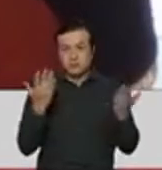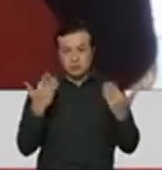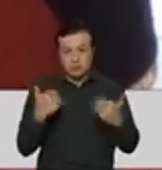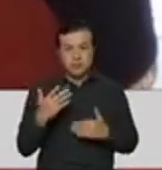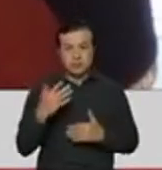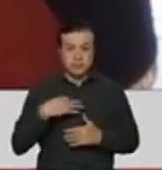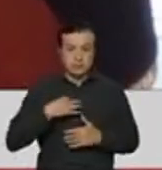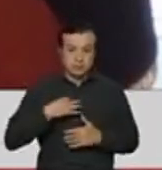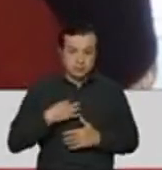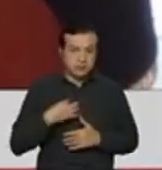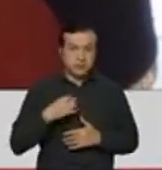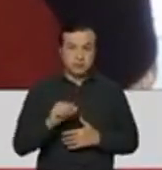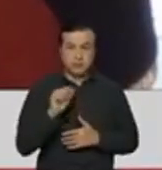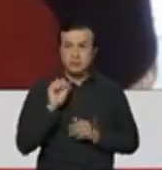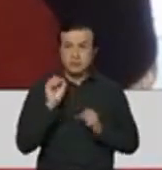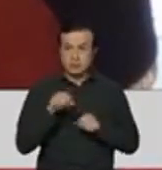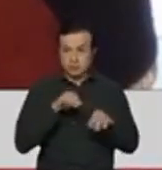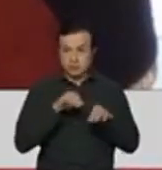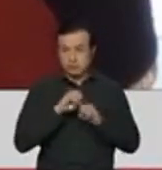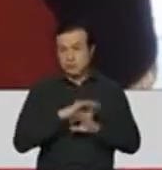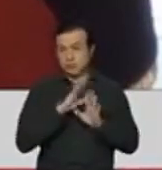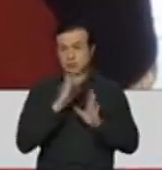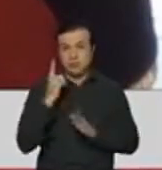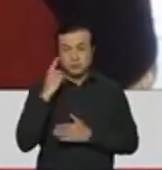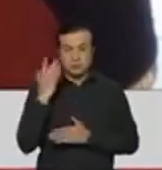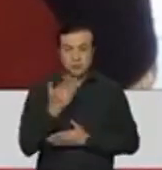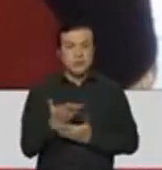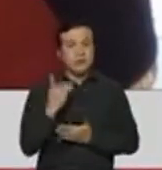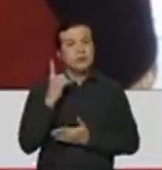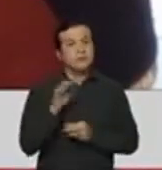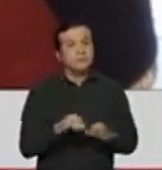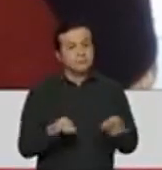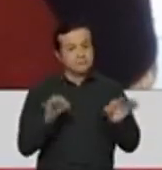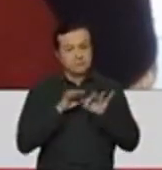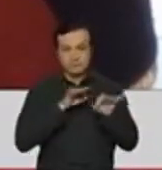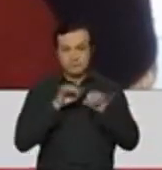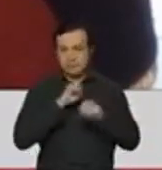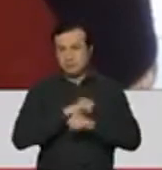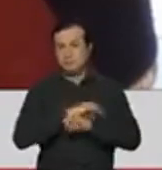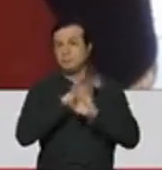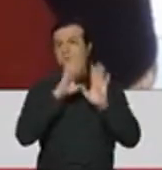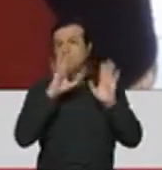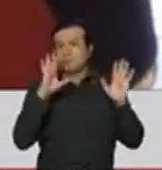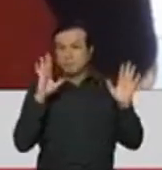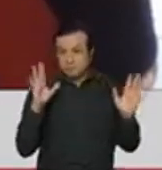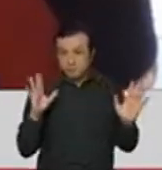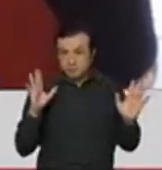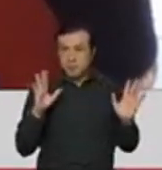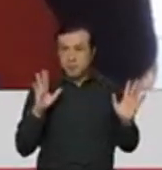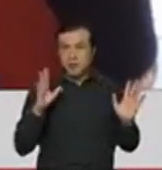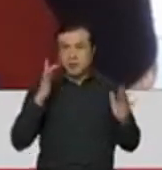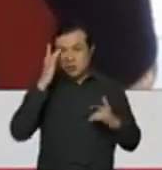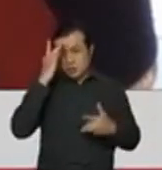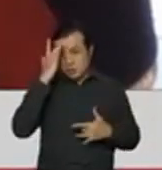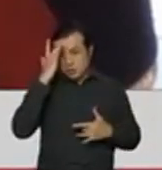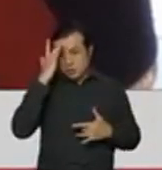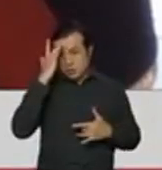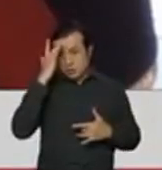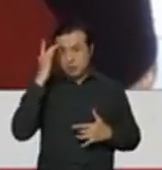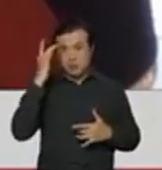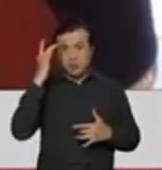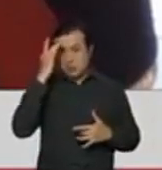me permite un minuto más, claro, yo sí creo que debemos estar muy claros que el post-COVID, o